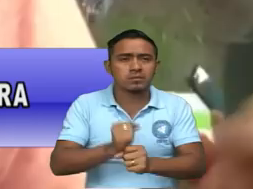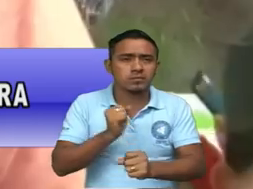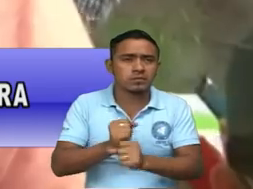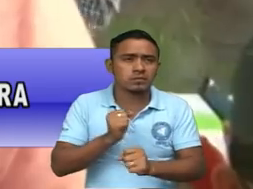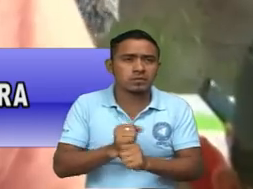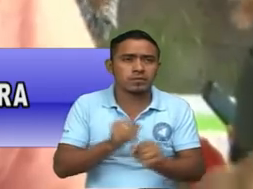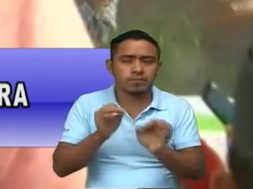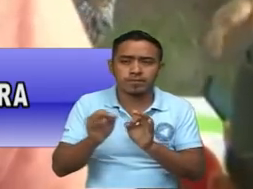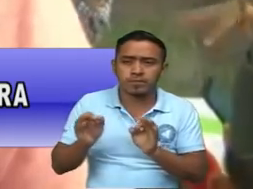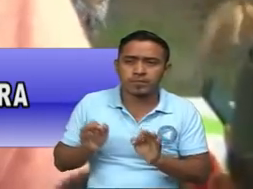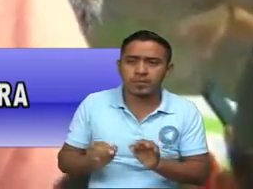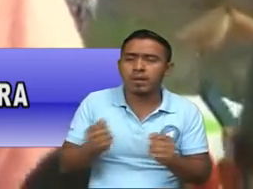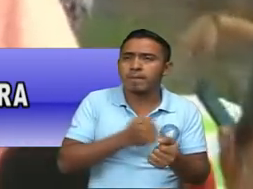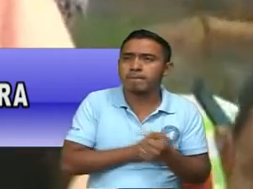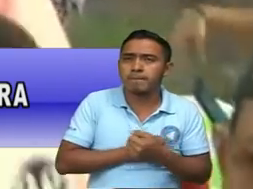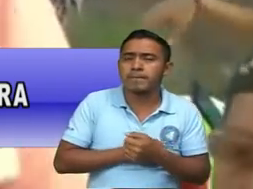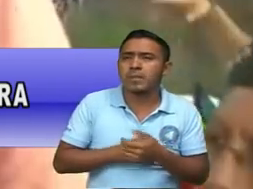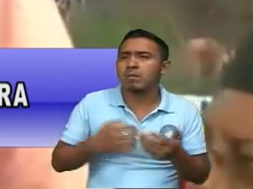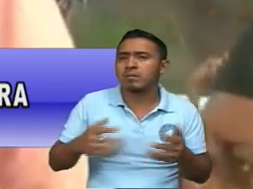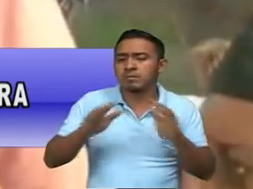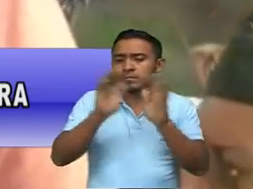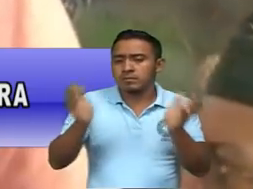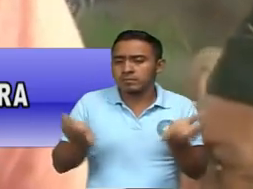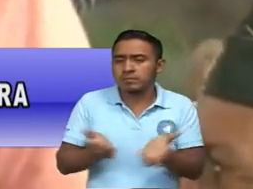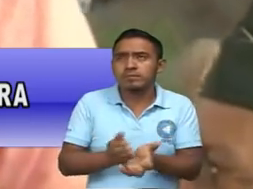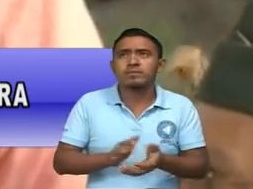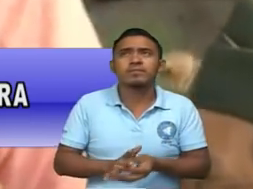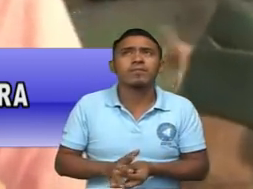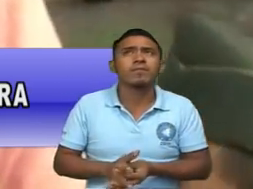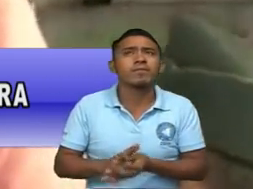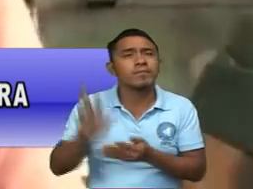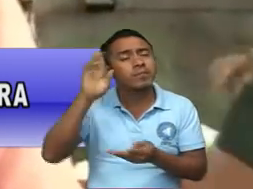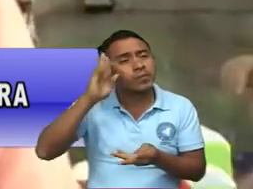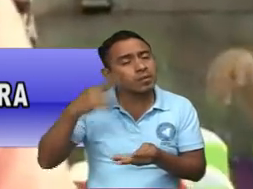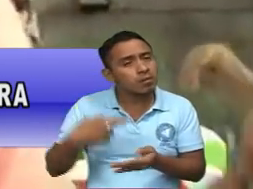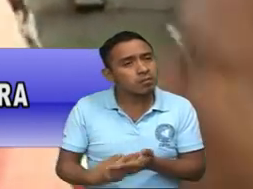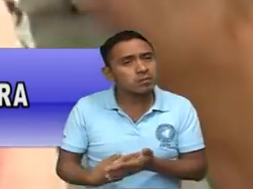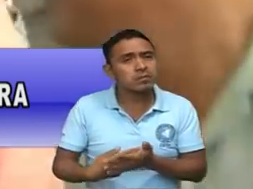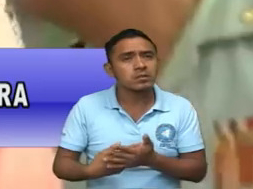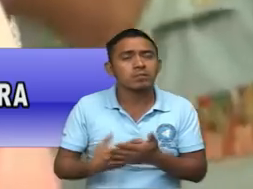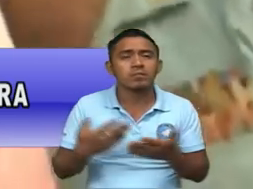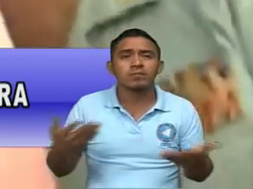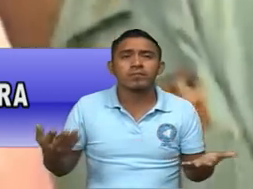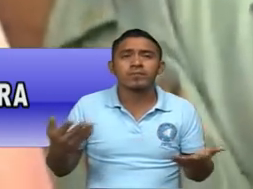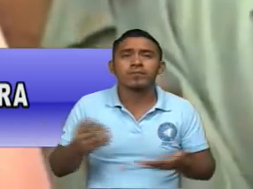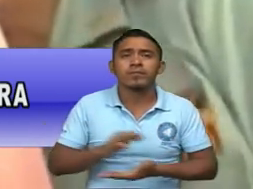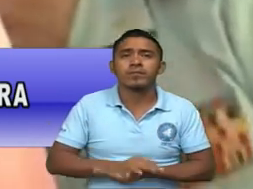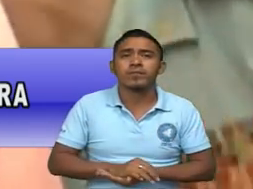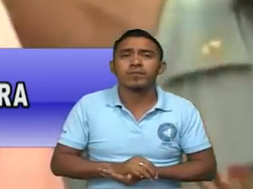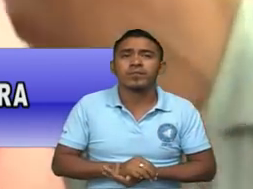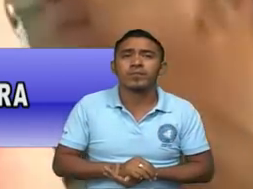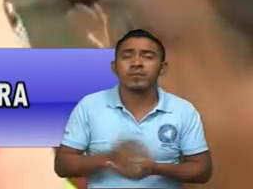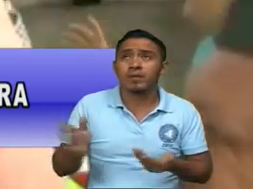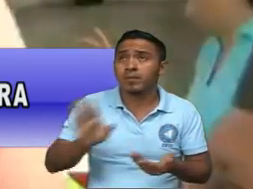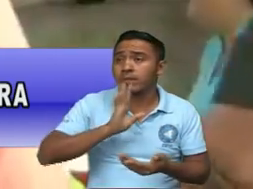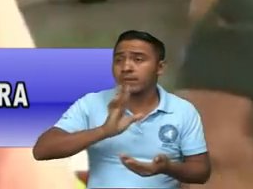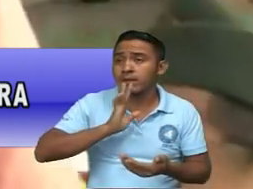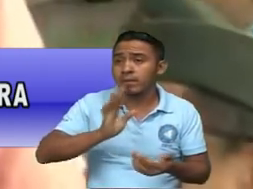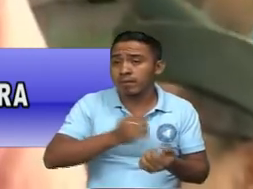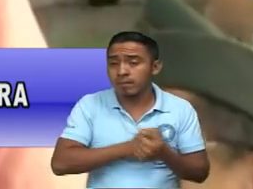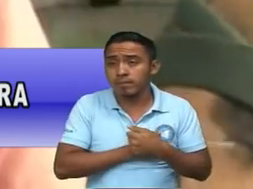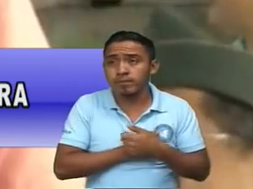involucrados por amor a nuestra madre tierra. Bueno, recordemos que nada mejor que de hablar del